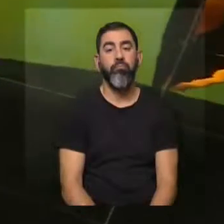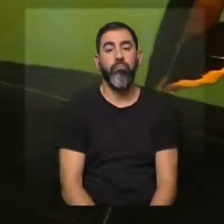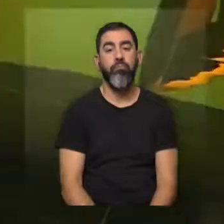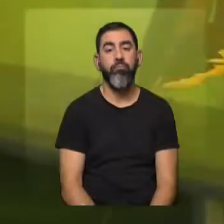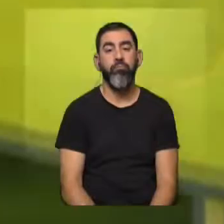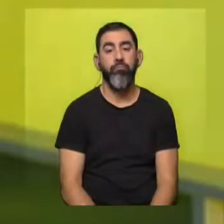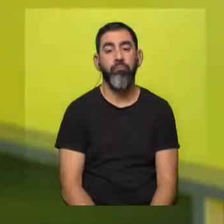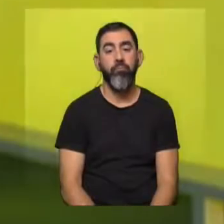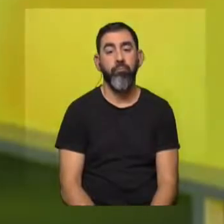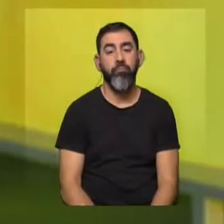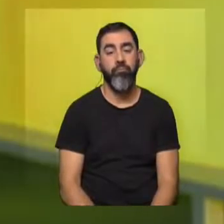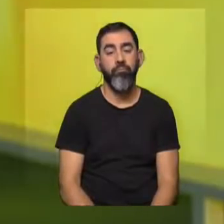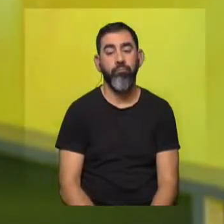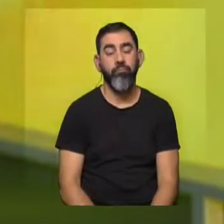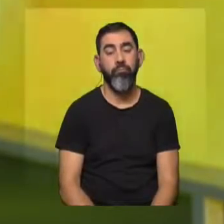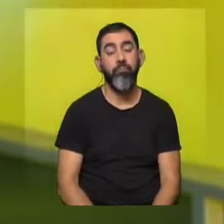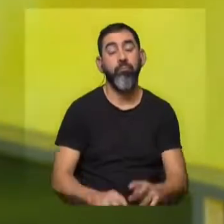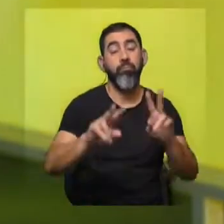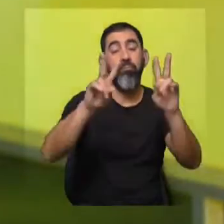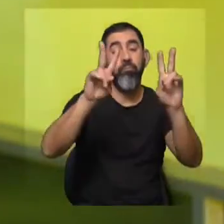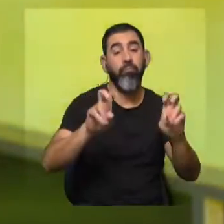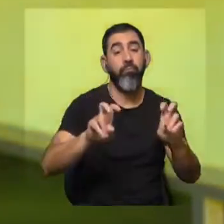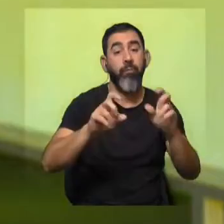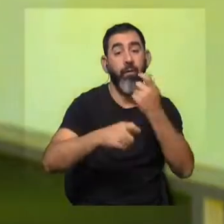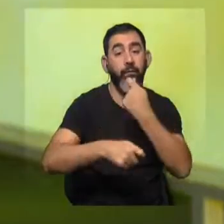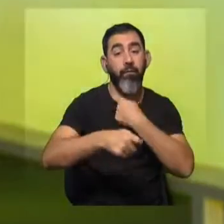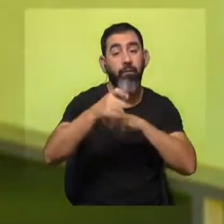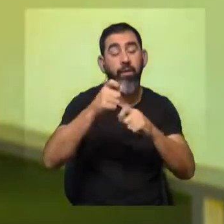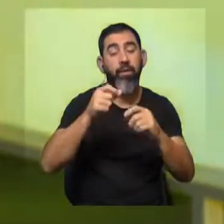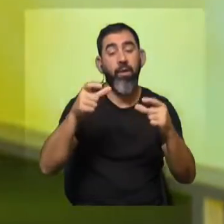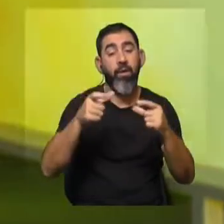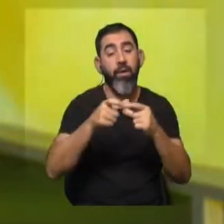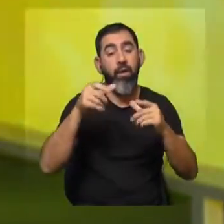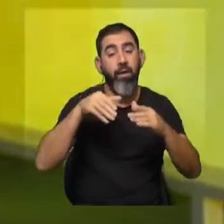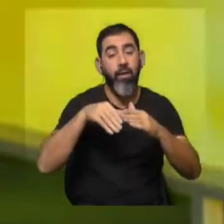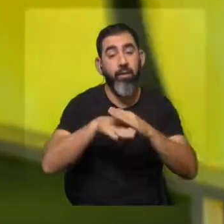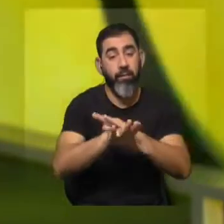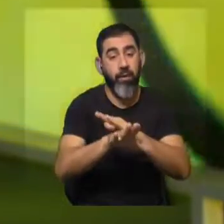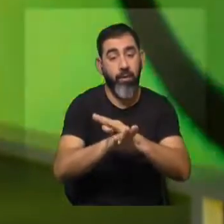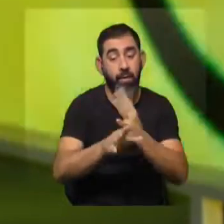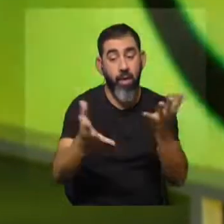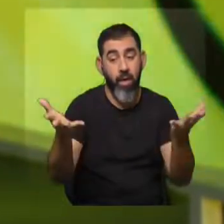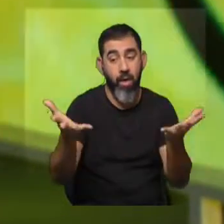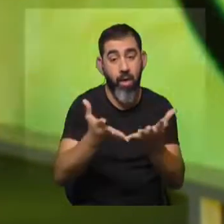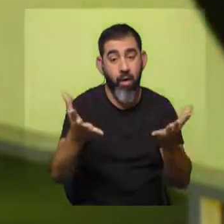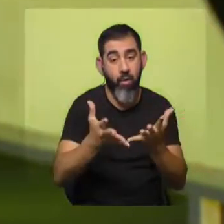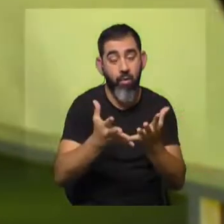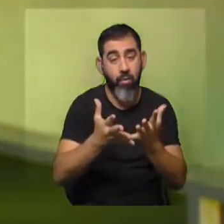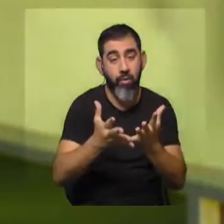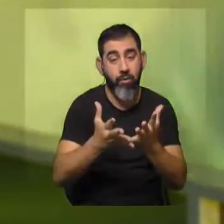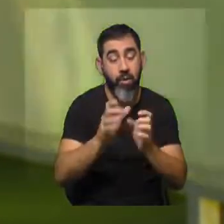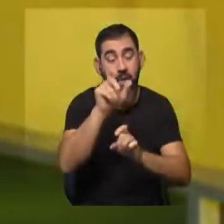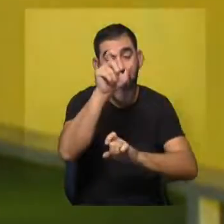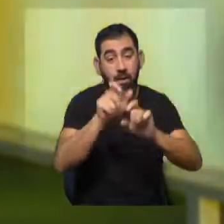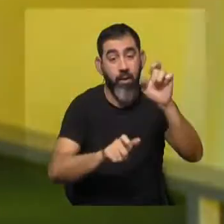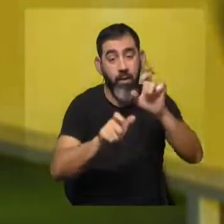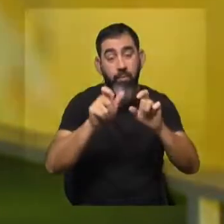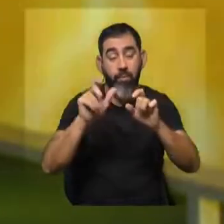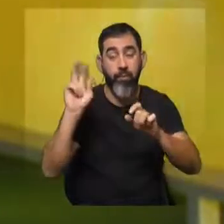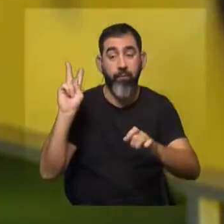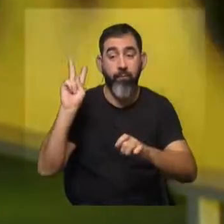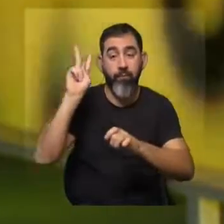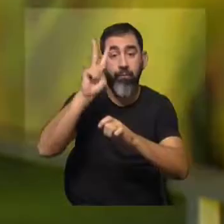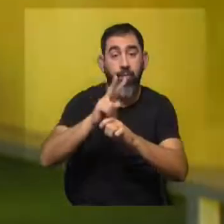fue y es un fenómeno en cuanto a ventas de entradas. Están conviviendo en realidad, ¿no? Toda la barra que va con